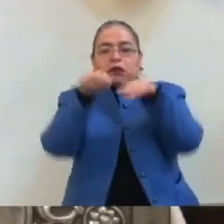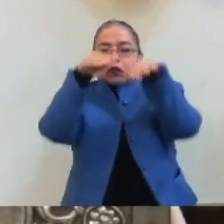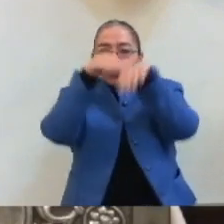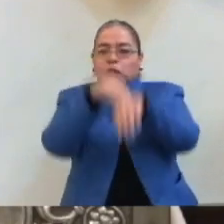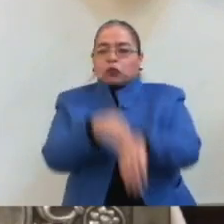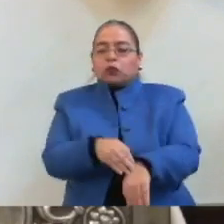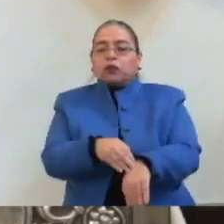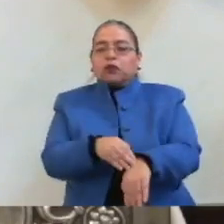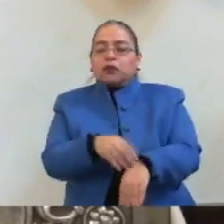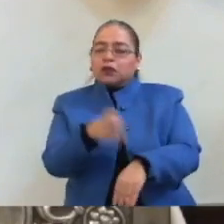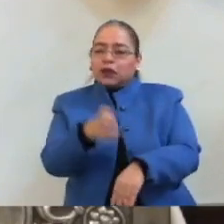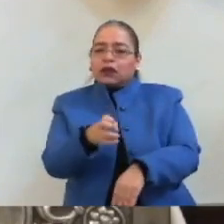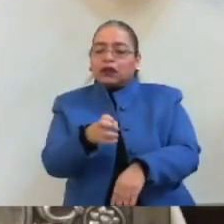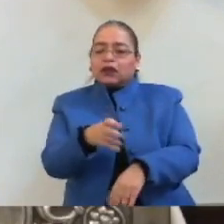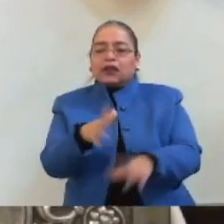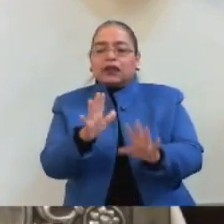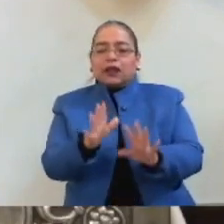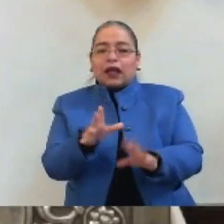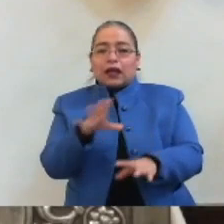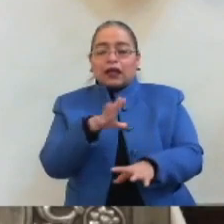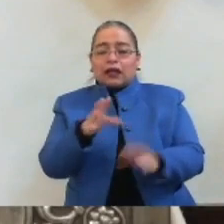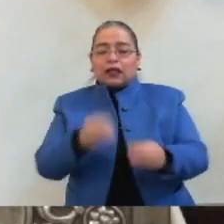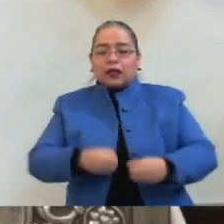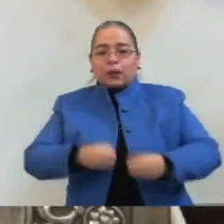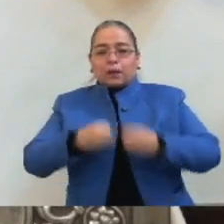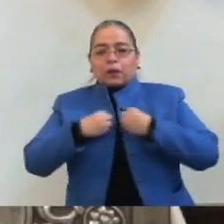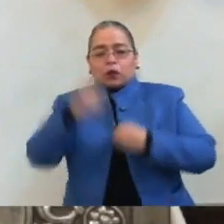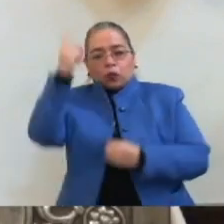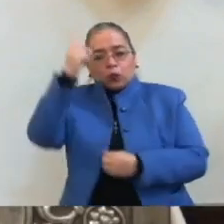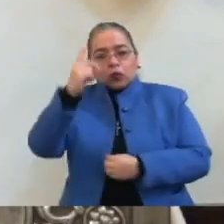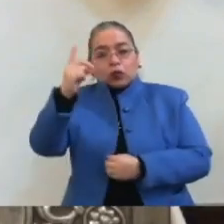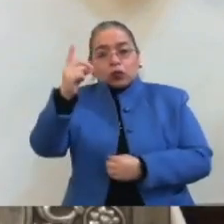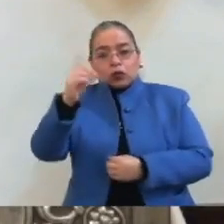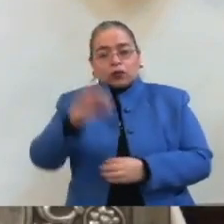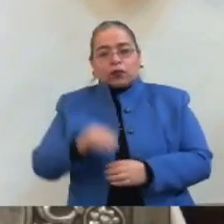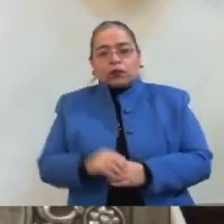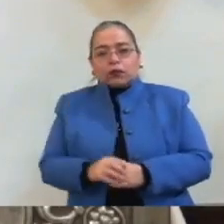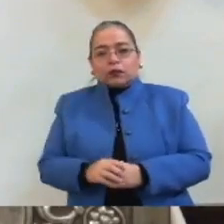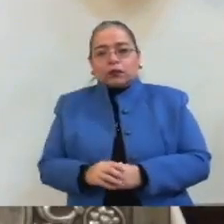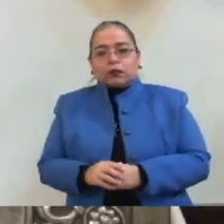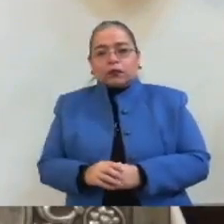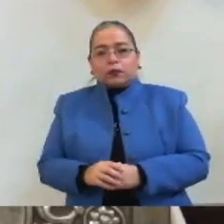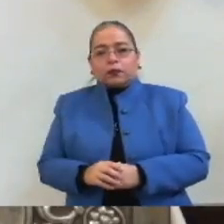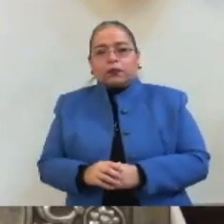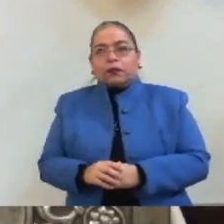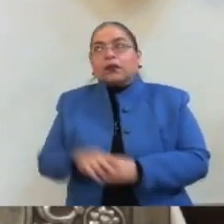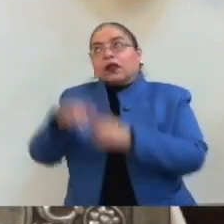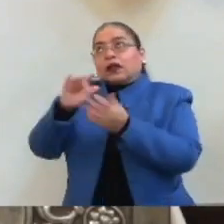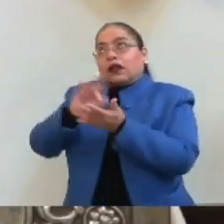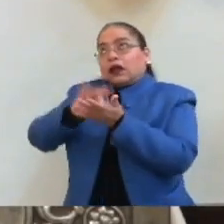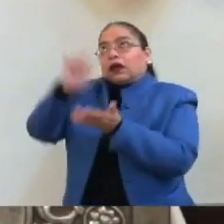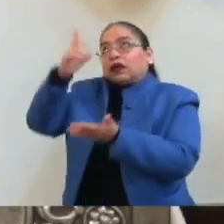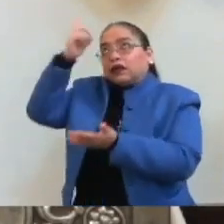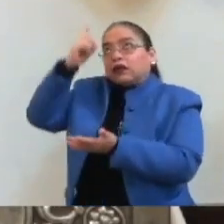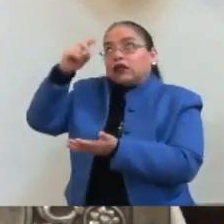hoy queremos agradecerle a dios que nos haya hablado